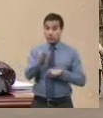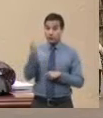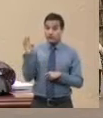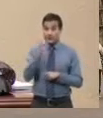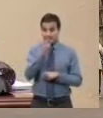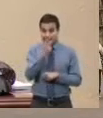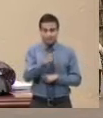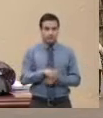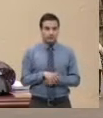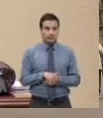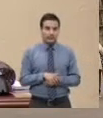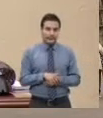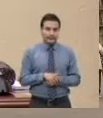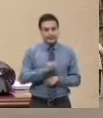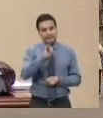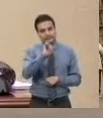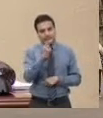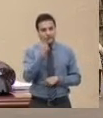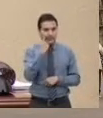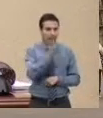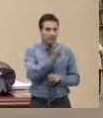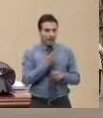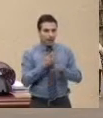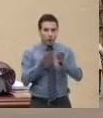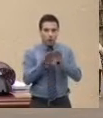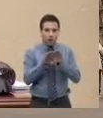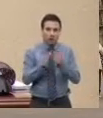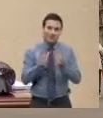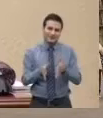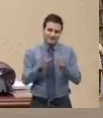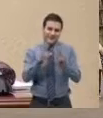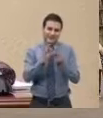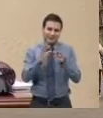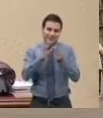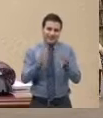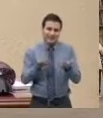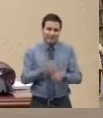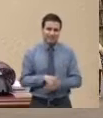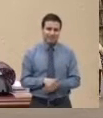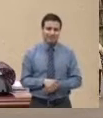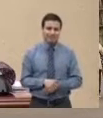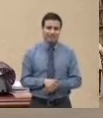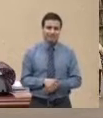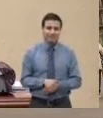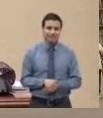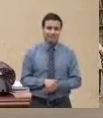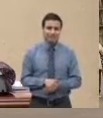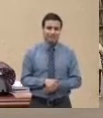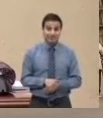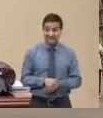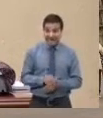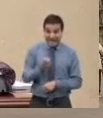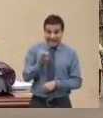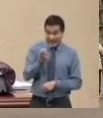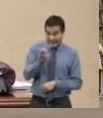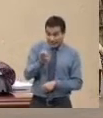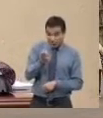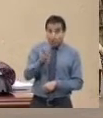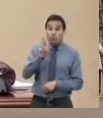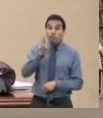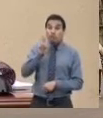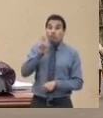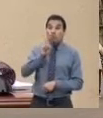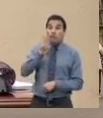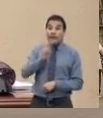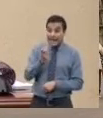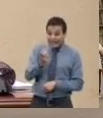definieron el esquema de pago que se les dio. Entonces, es la adminiculación de estos indicios lo que se